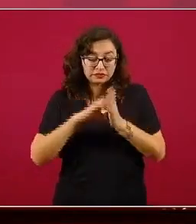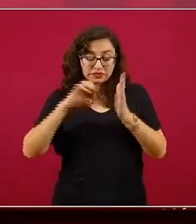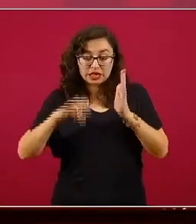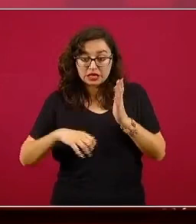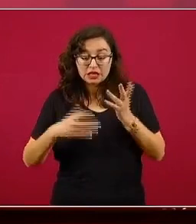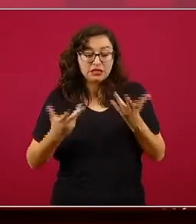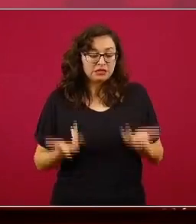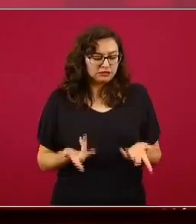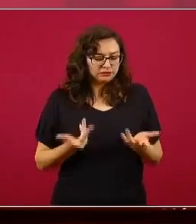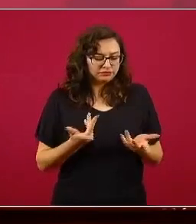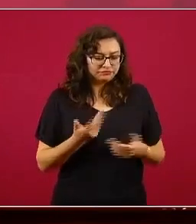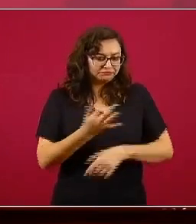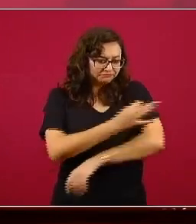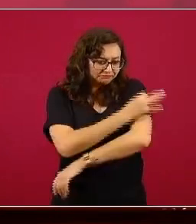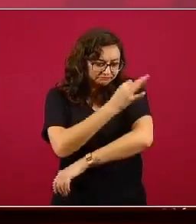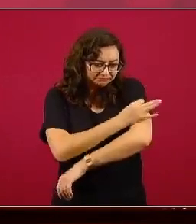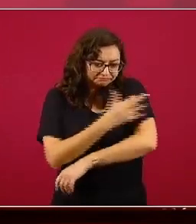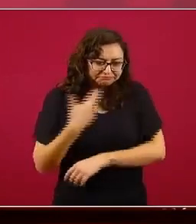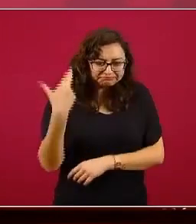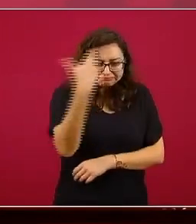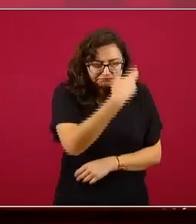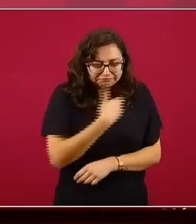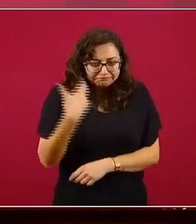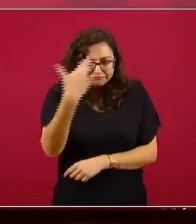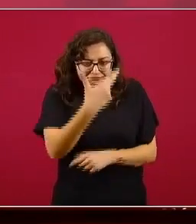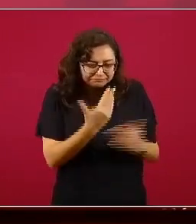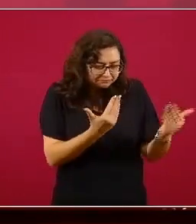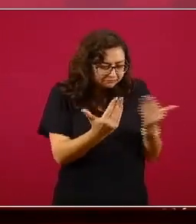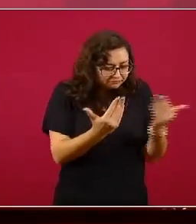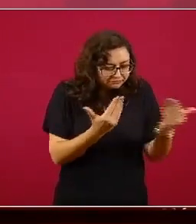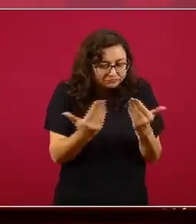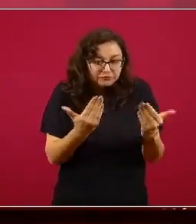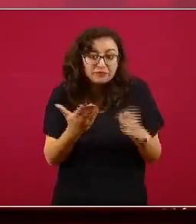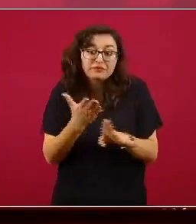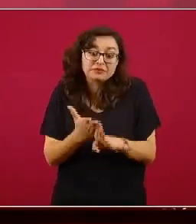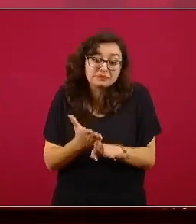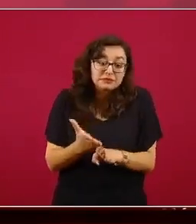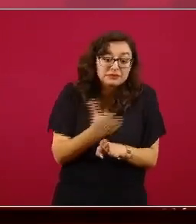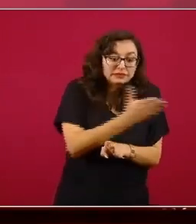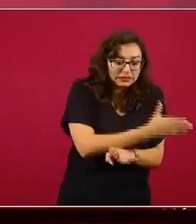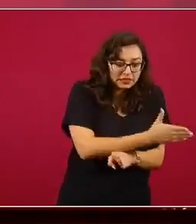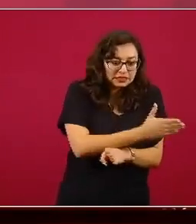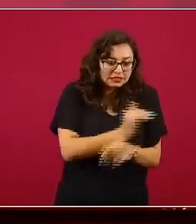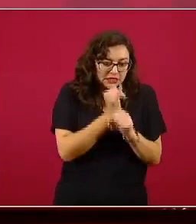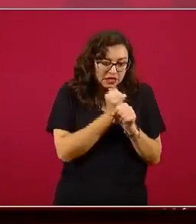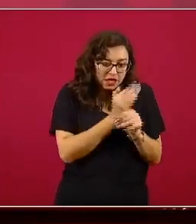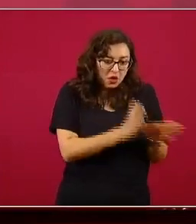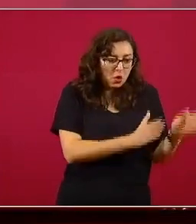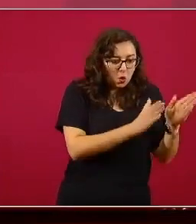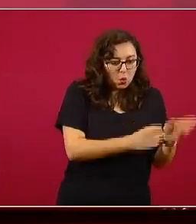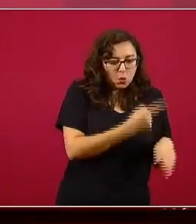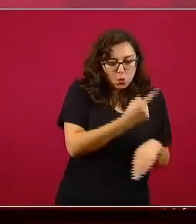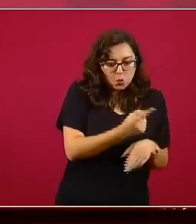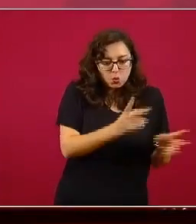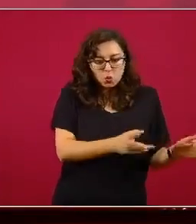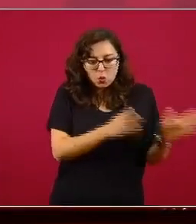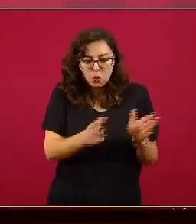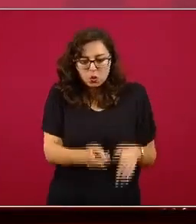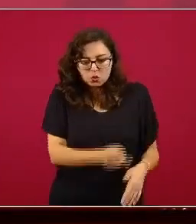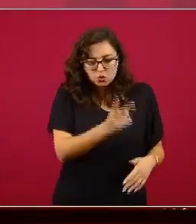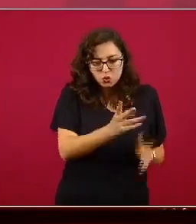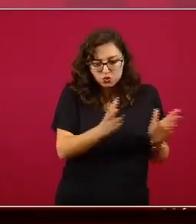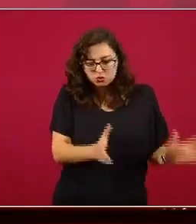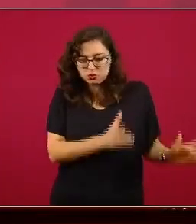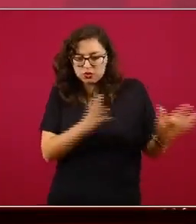farmacológico, en este caso las vacunas, para eso se hace la investigación clínica en etapas, la etapa 1, la etapa 2 o fase 1, fase